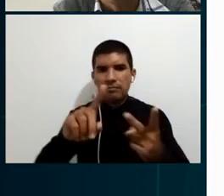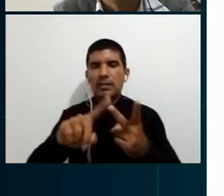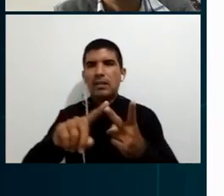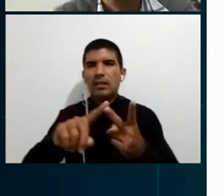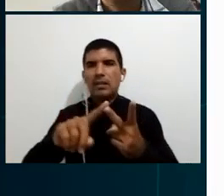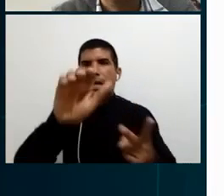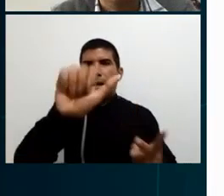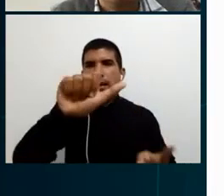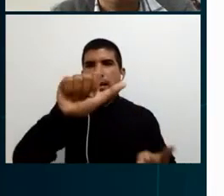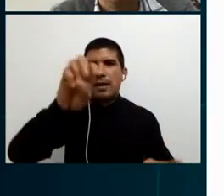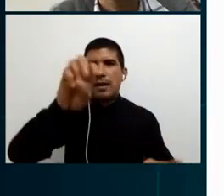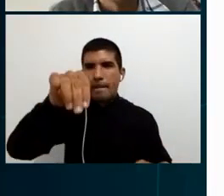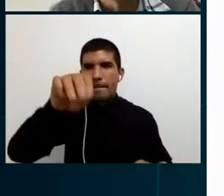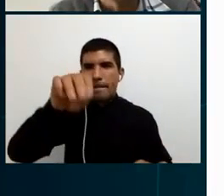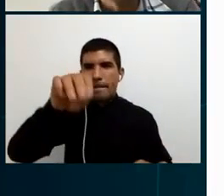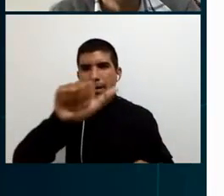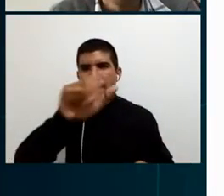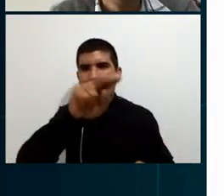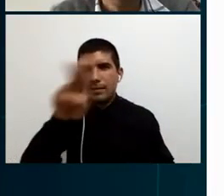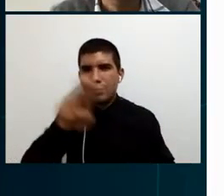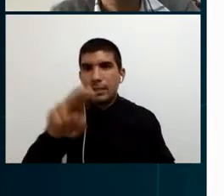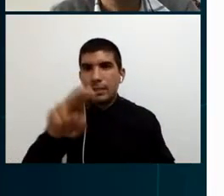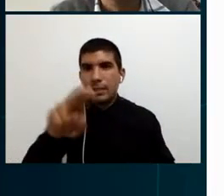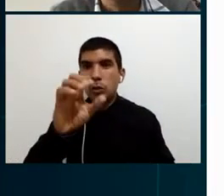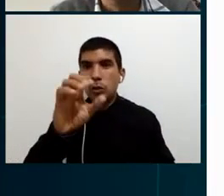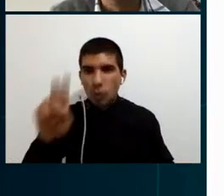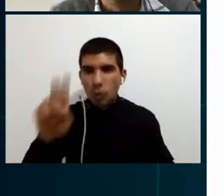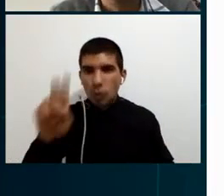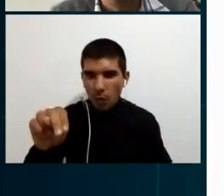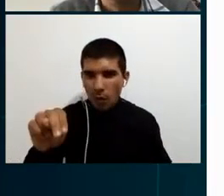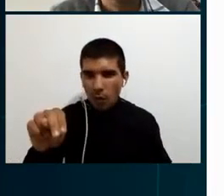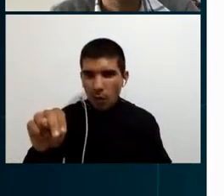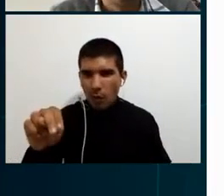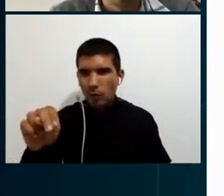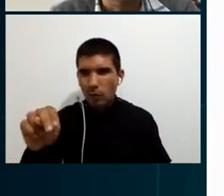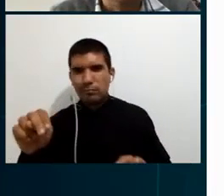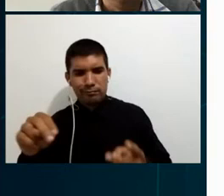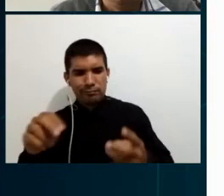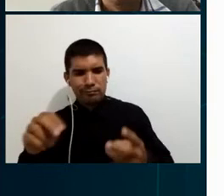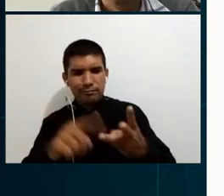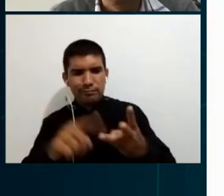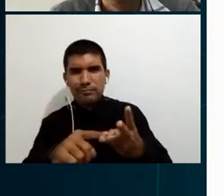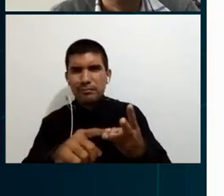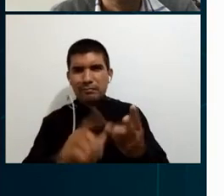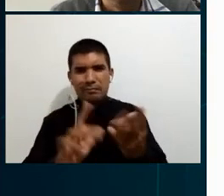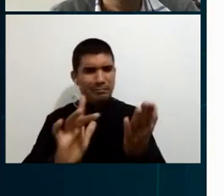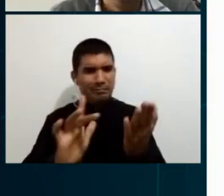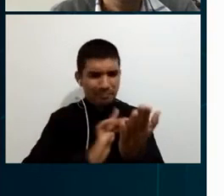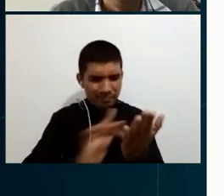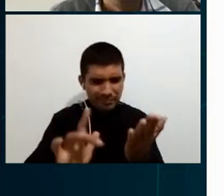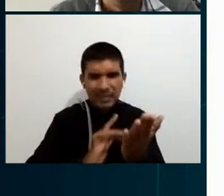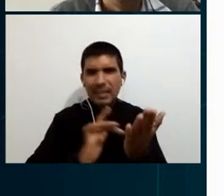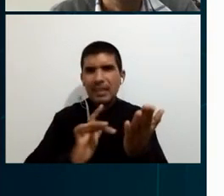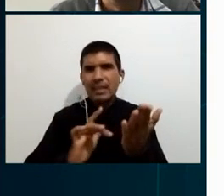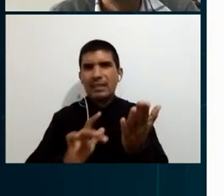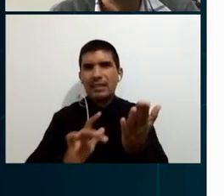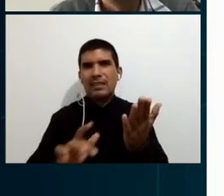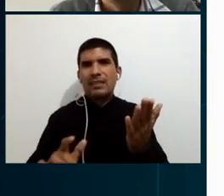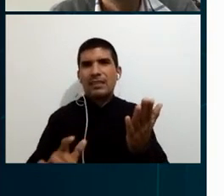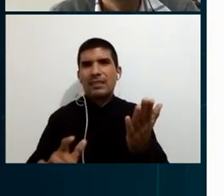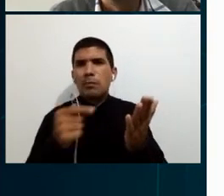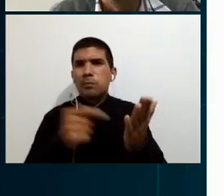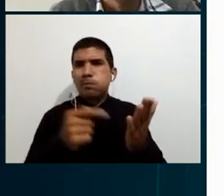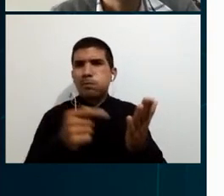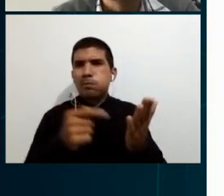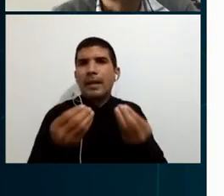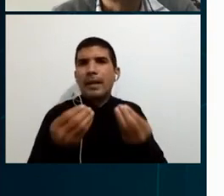que permite que se comuniquen de una manera muy, digamos que dinámica y espontánea el productor y